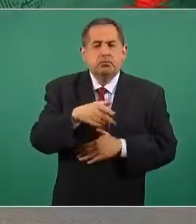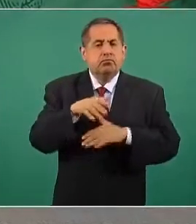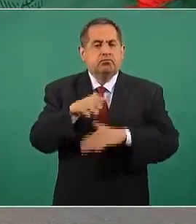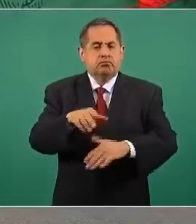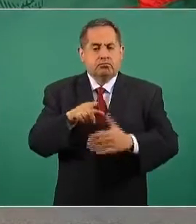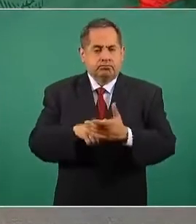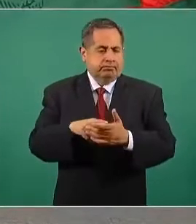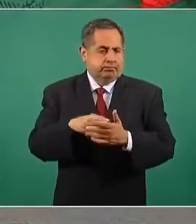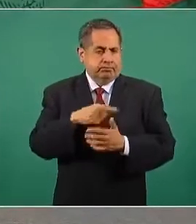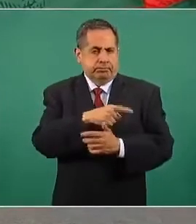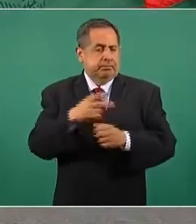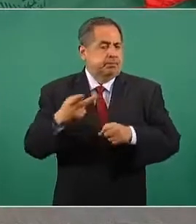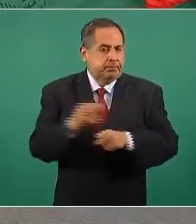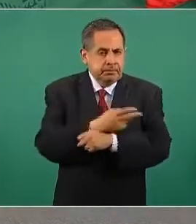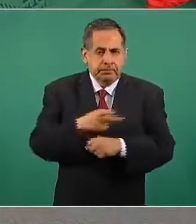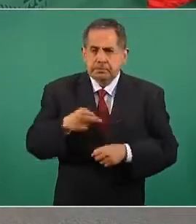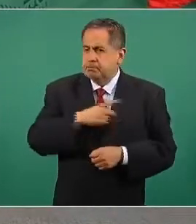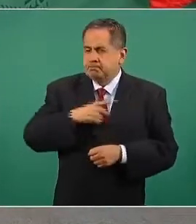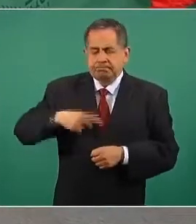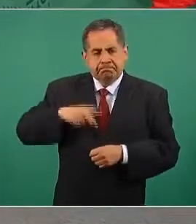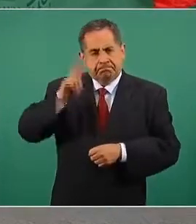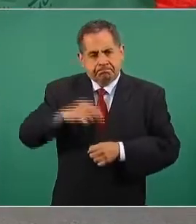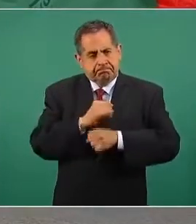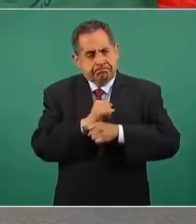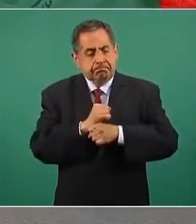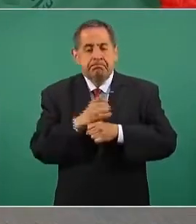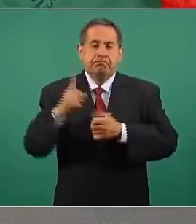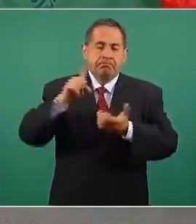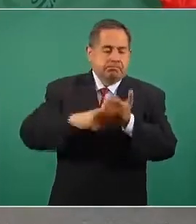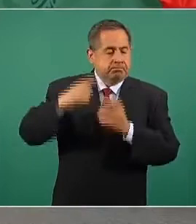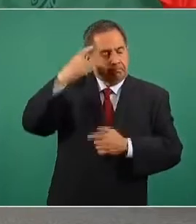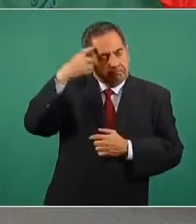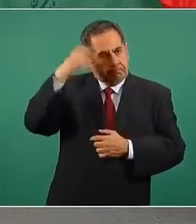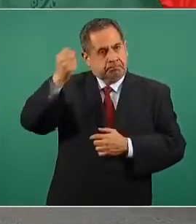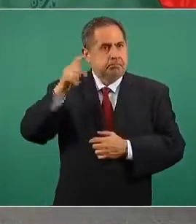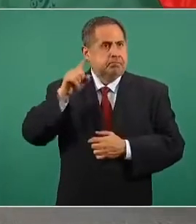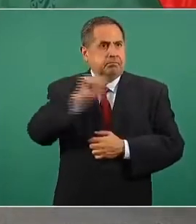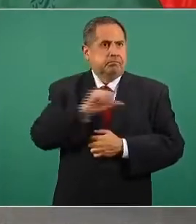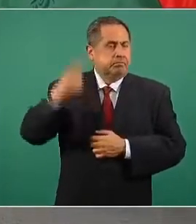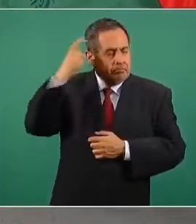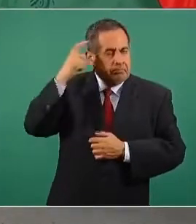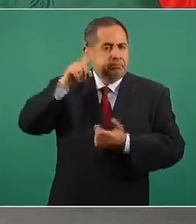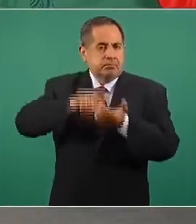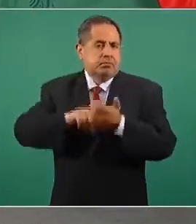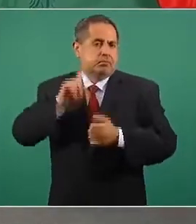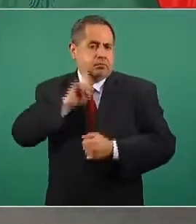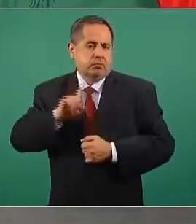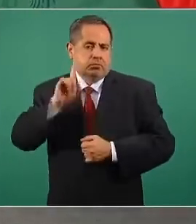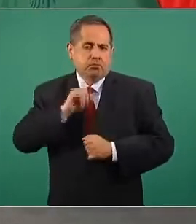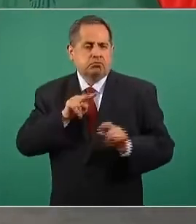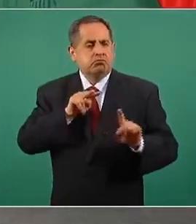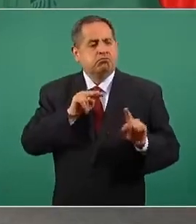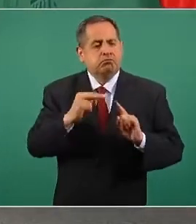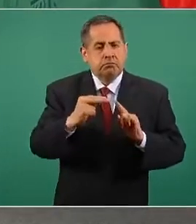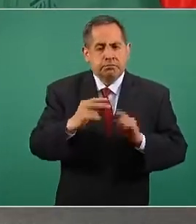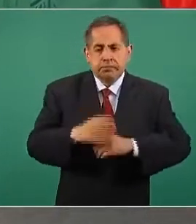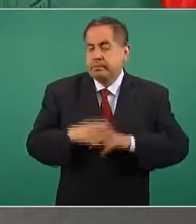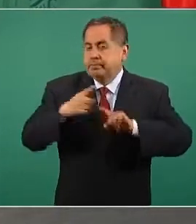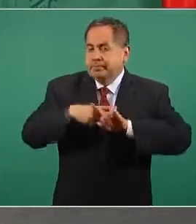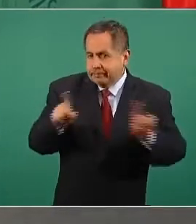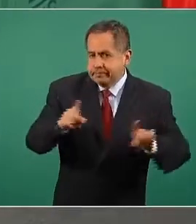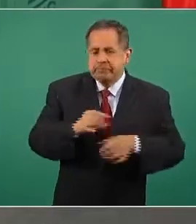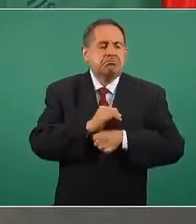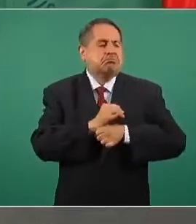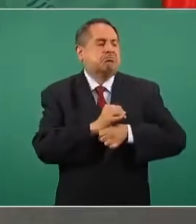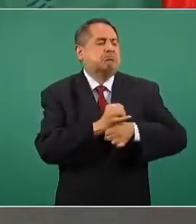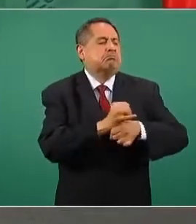su caso, que todo se ha investigado con perspectiva de género. La diferencia entre investigar